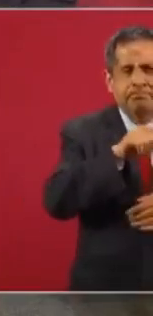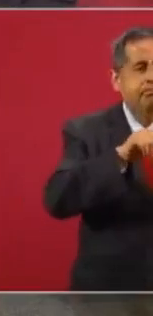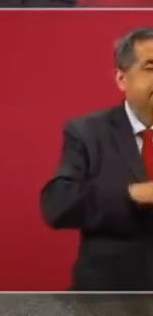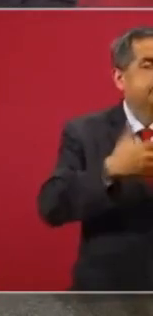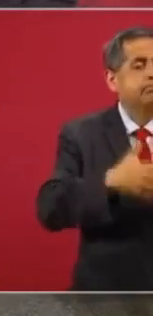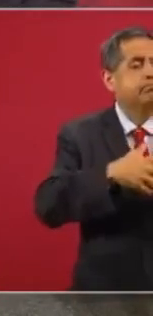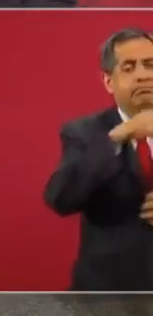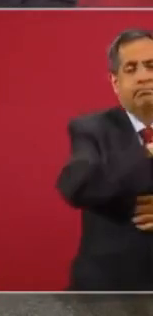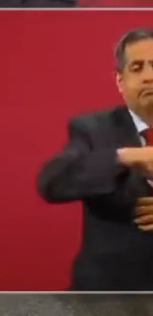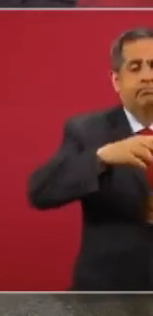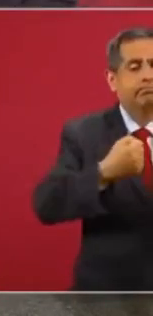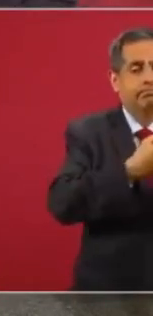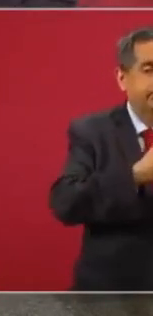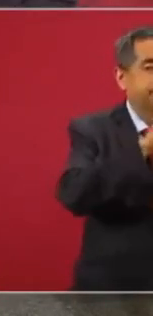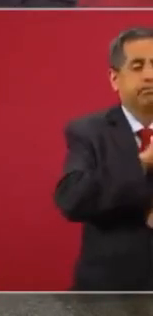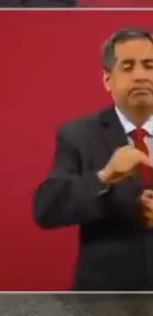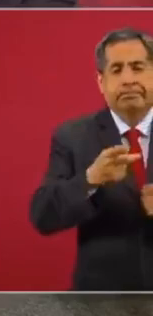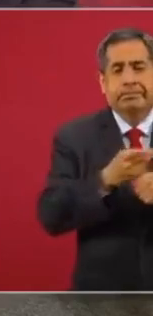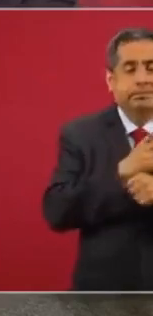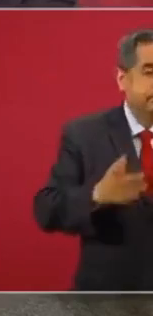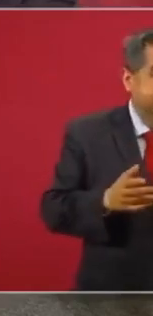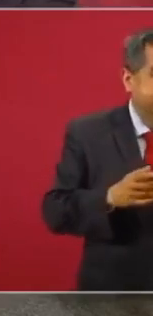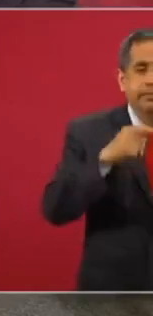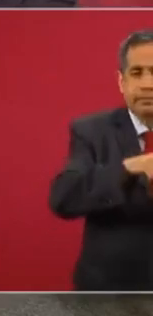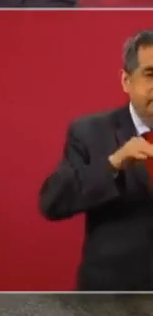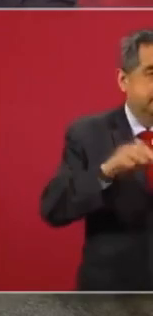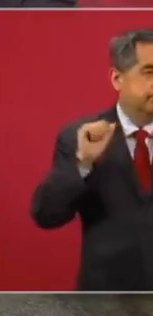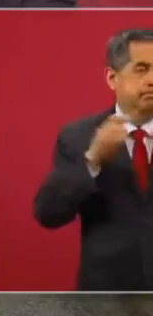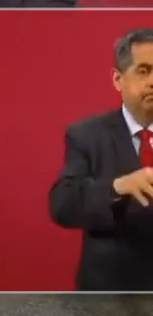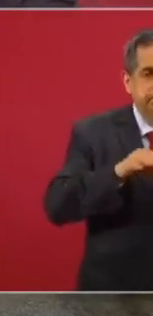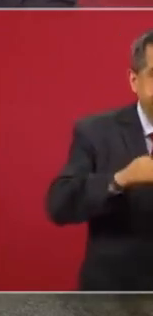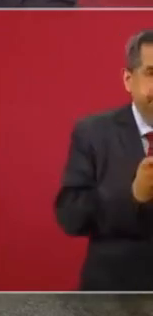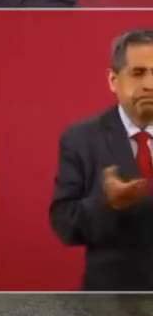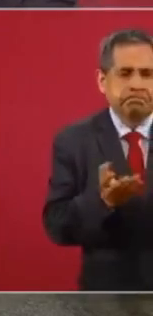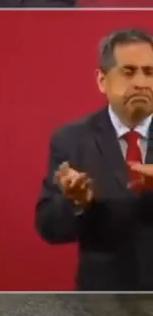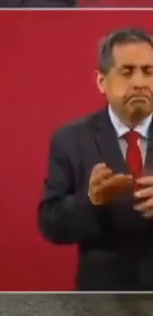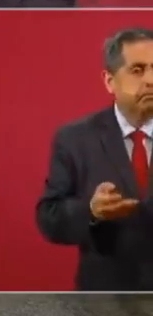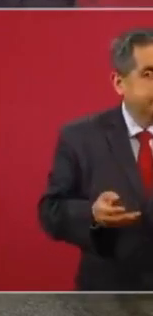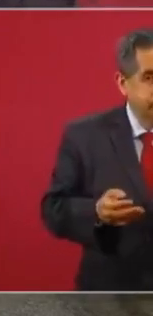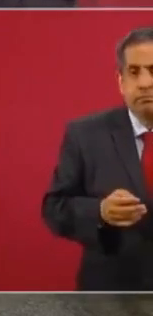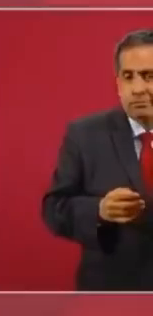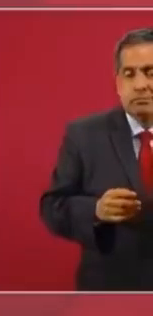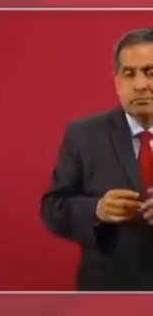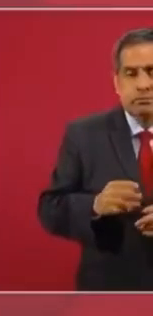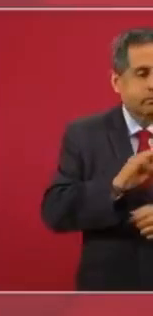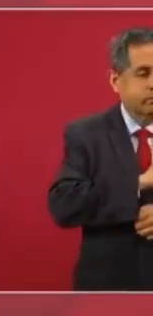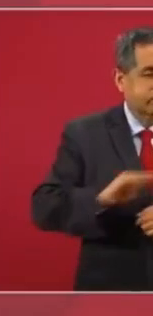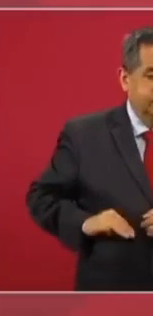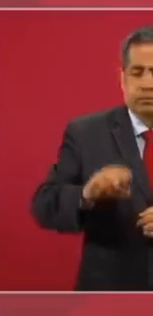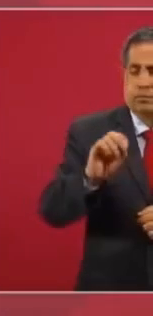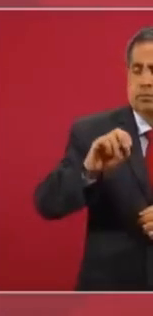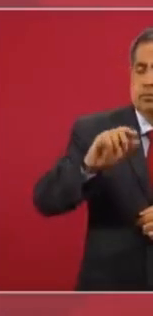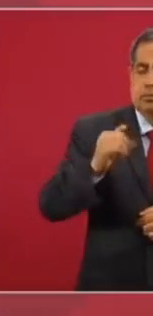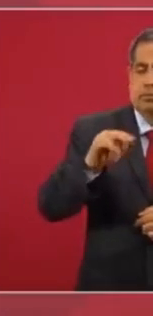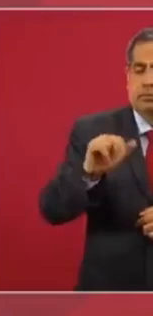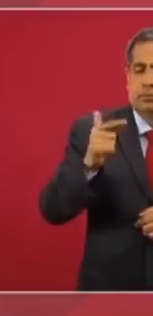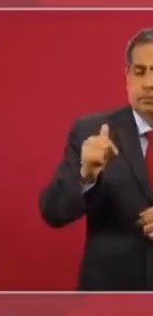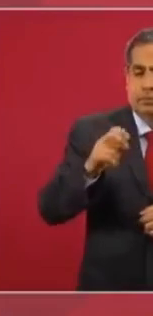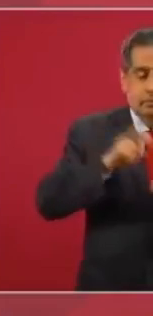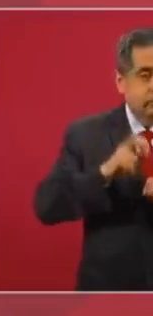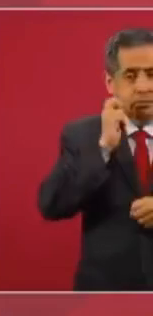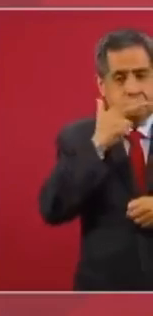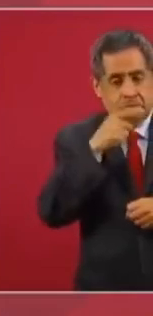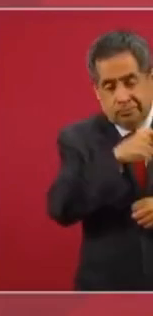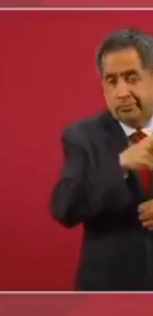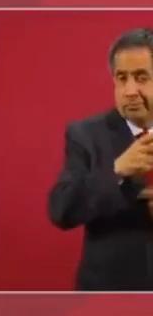plantas, de las maquiladoras. Hay un municipio, Ojinaga, en